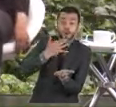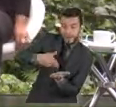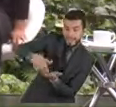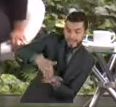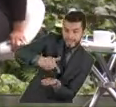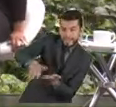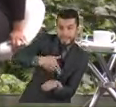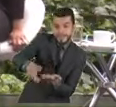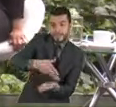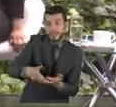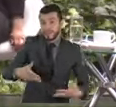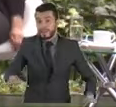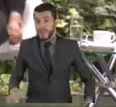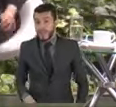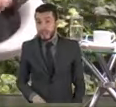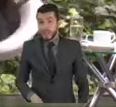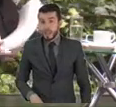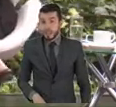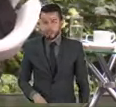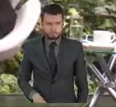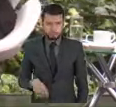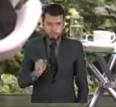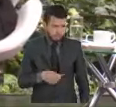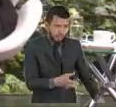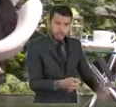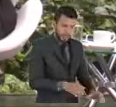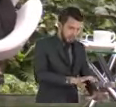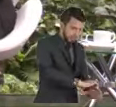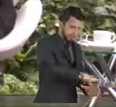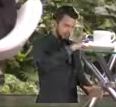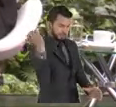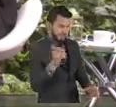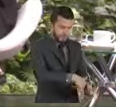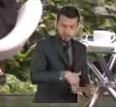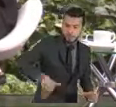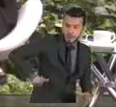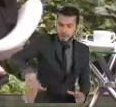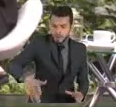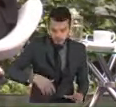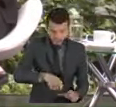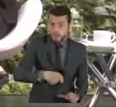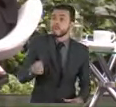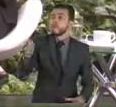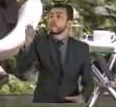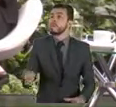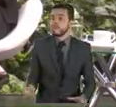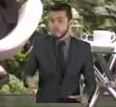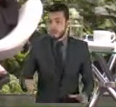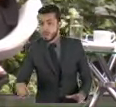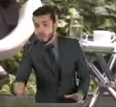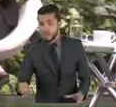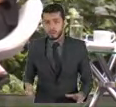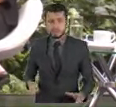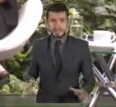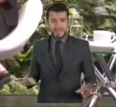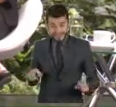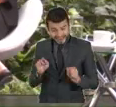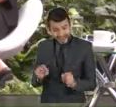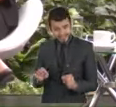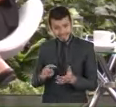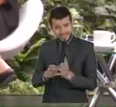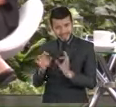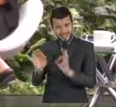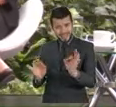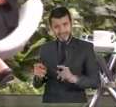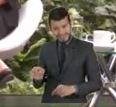Podemos pintarlo de verde si queremos, pero lo que hace verde un corredor es redistribuir el espacio del